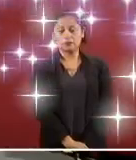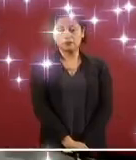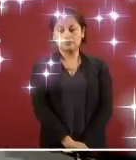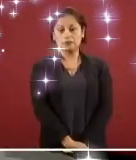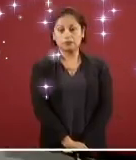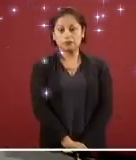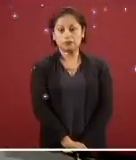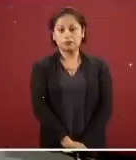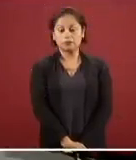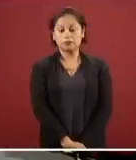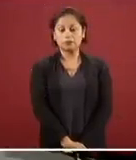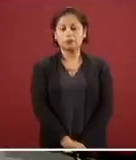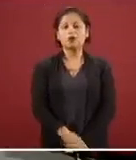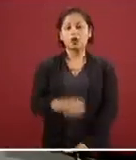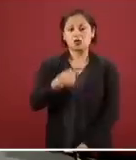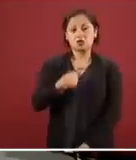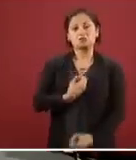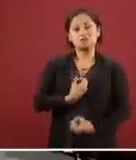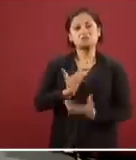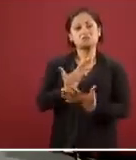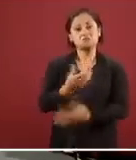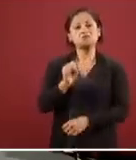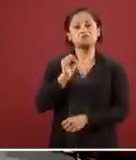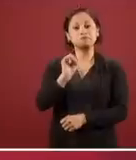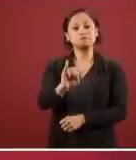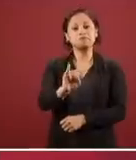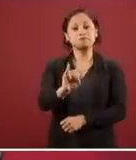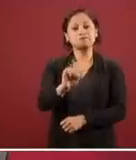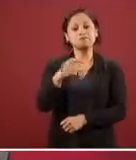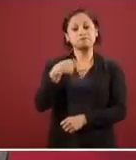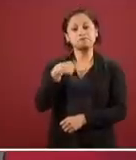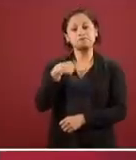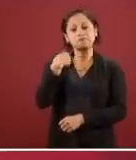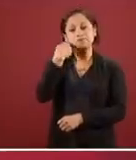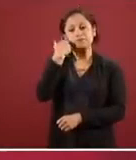Sí expreso mi solidaridad.